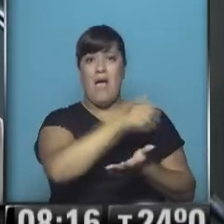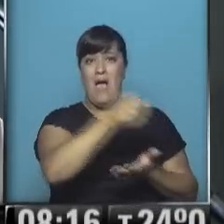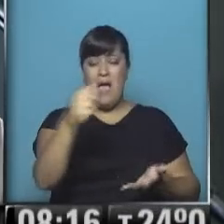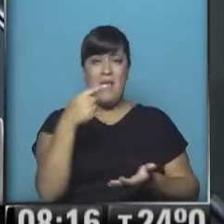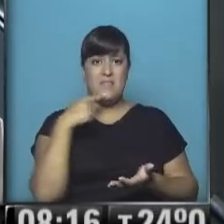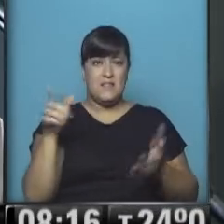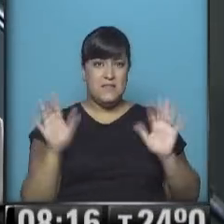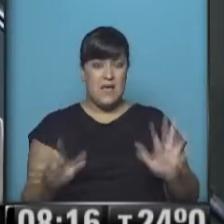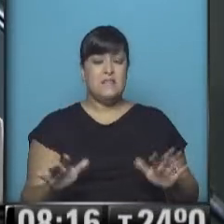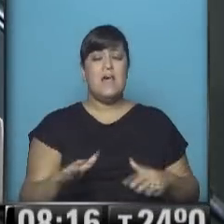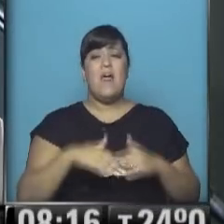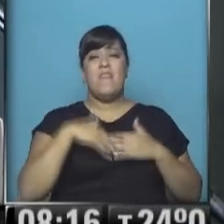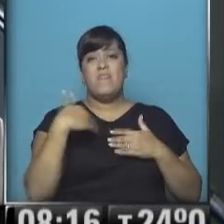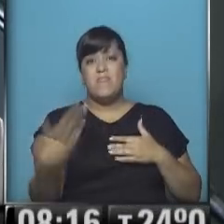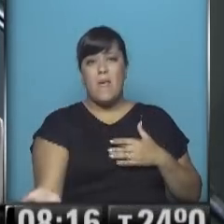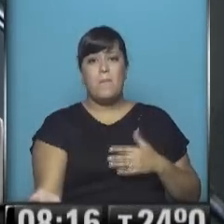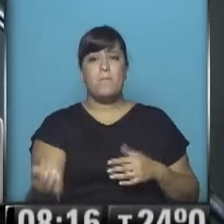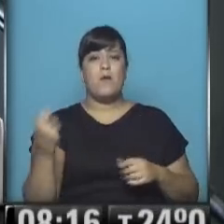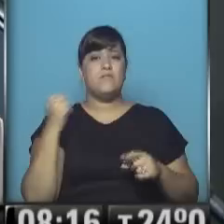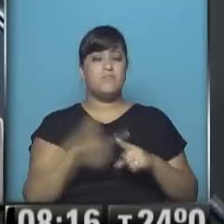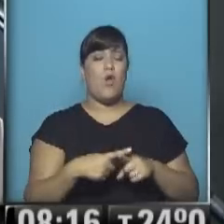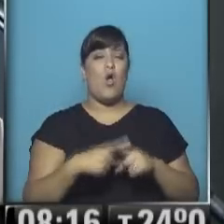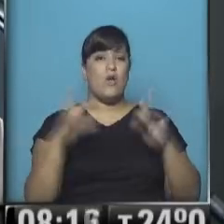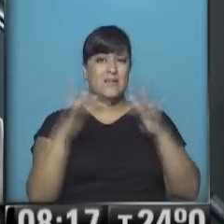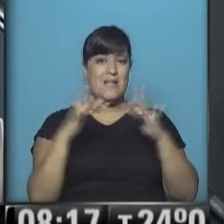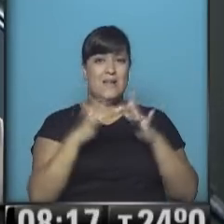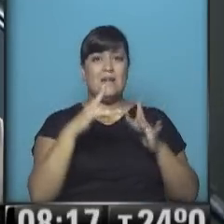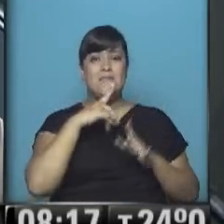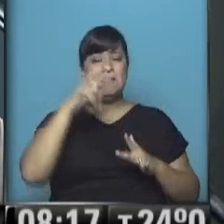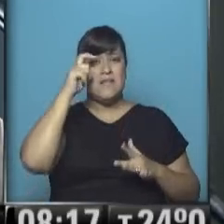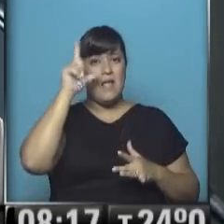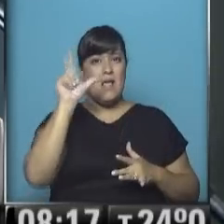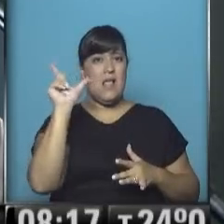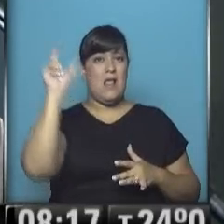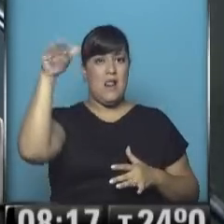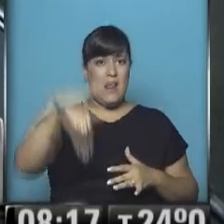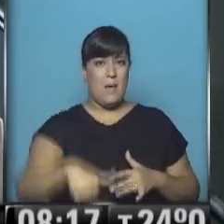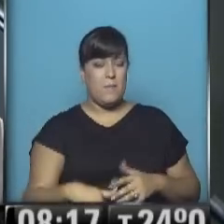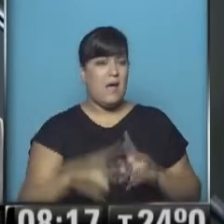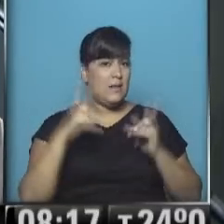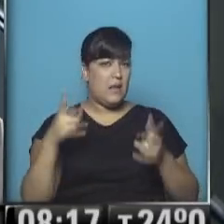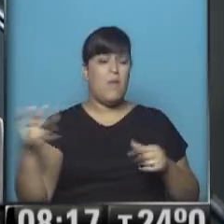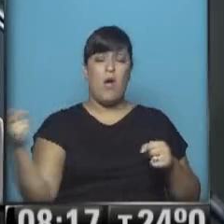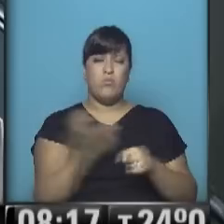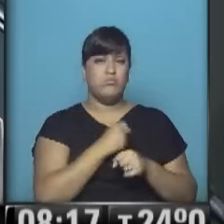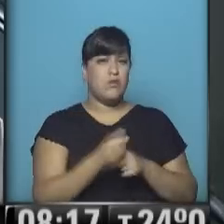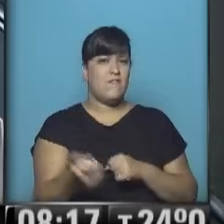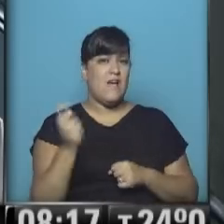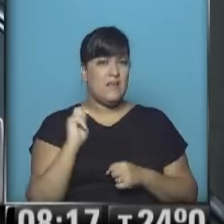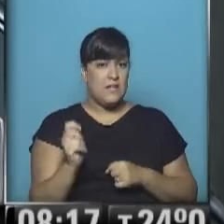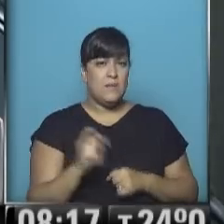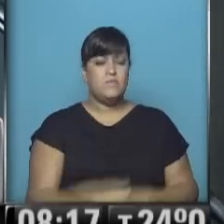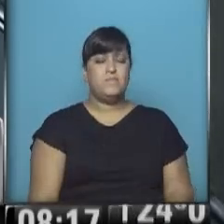Luego, por un cable de Telam y también en su página web, y obviamente luego fue ratificado por